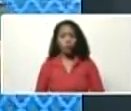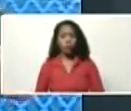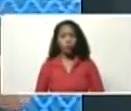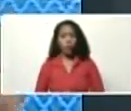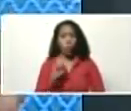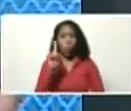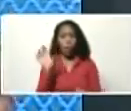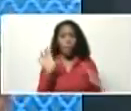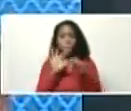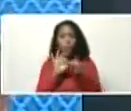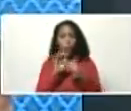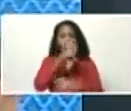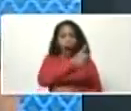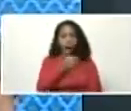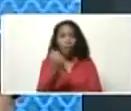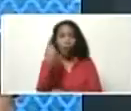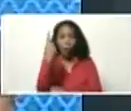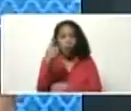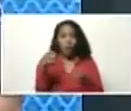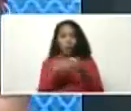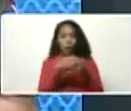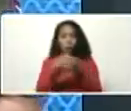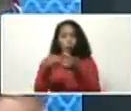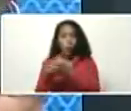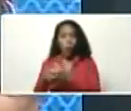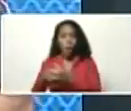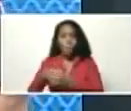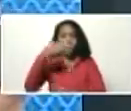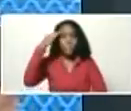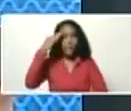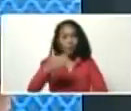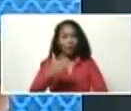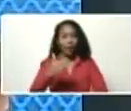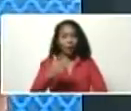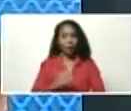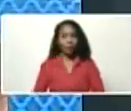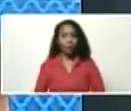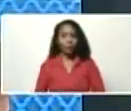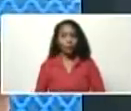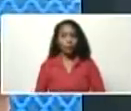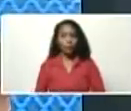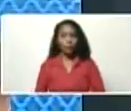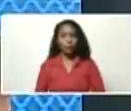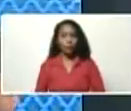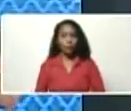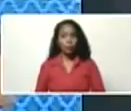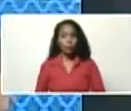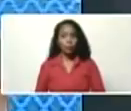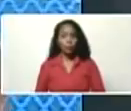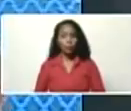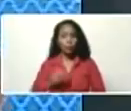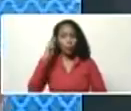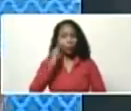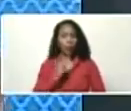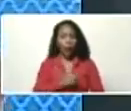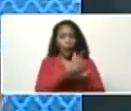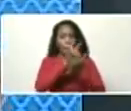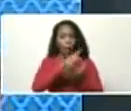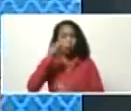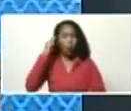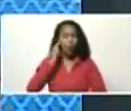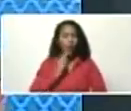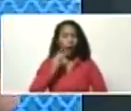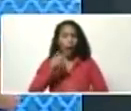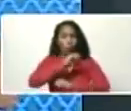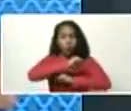un enlace de cada uno de los componentes del ejército, de la aviación militar bolivariana, de la Armada Bolivariana, de la